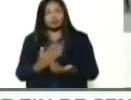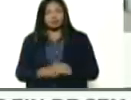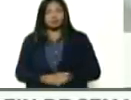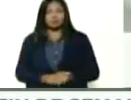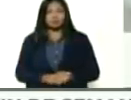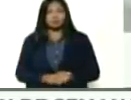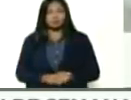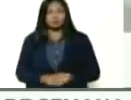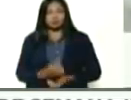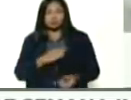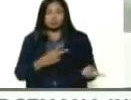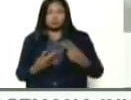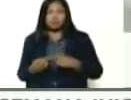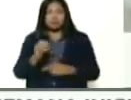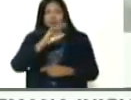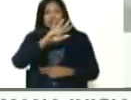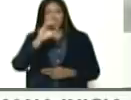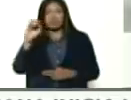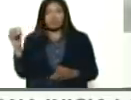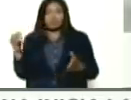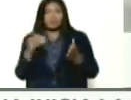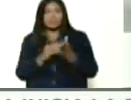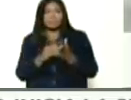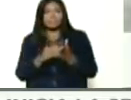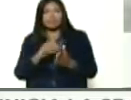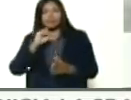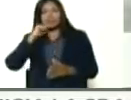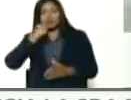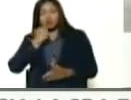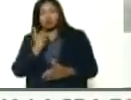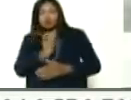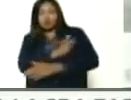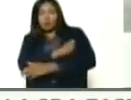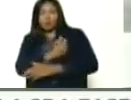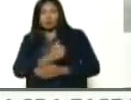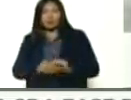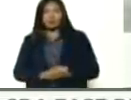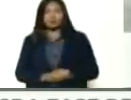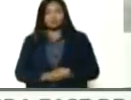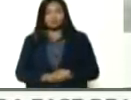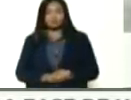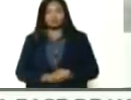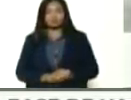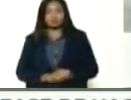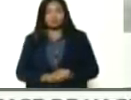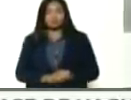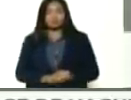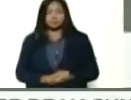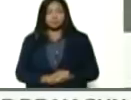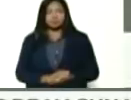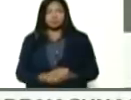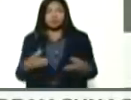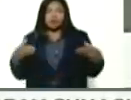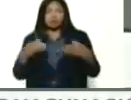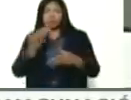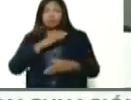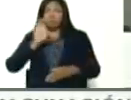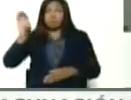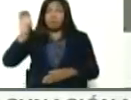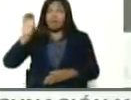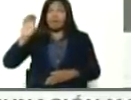recibiendo estas 500.000 dosis de spoon nivel de la federación rusa de la federación